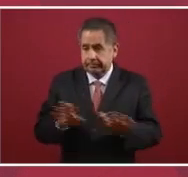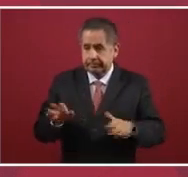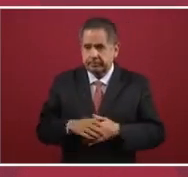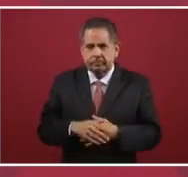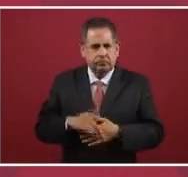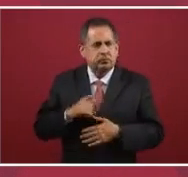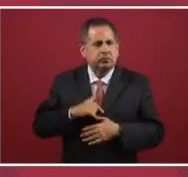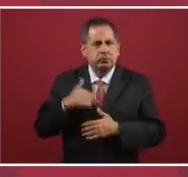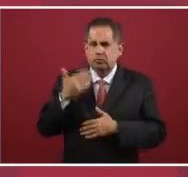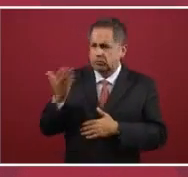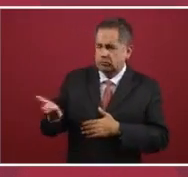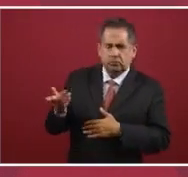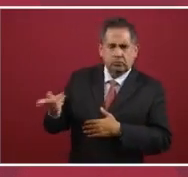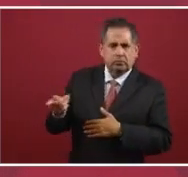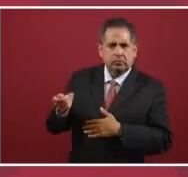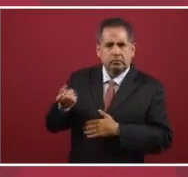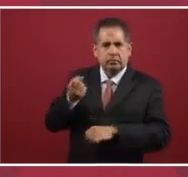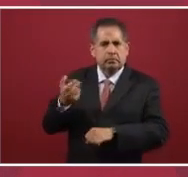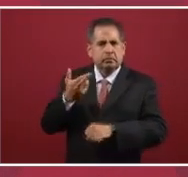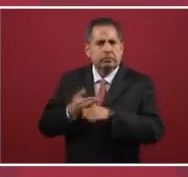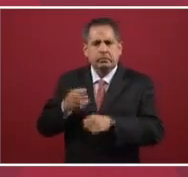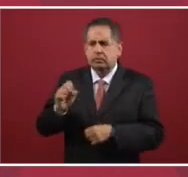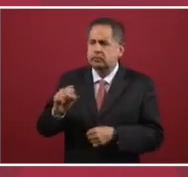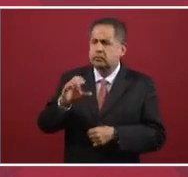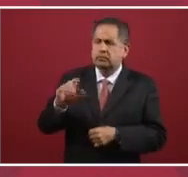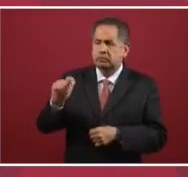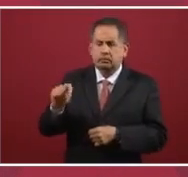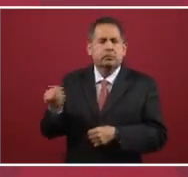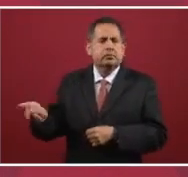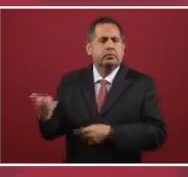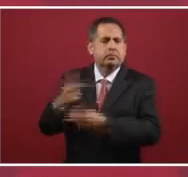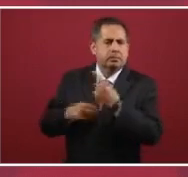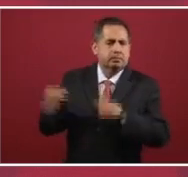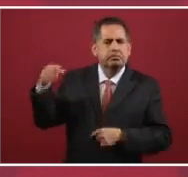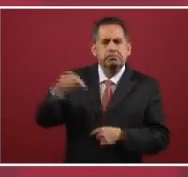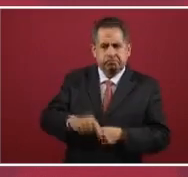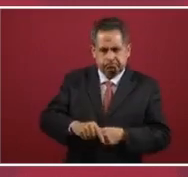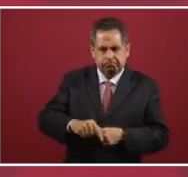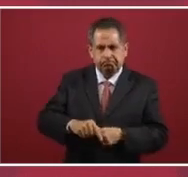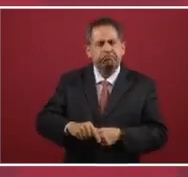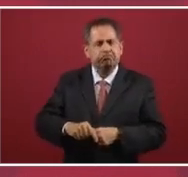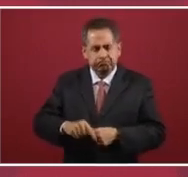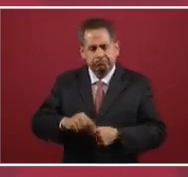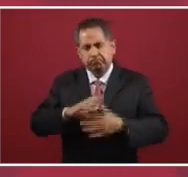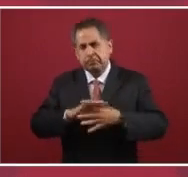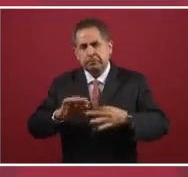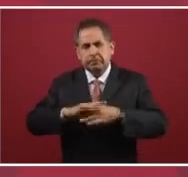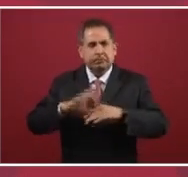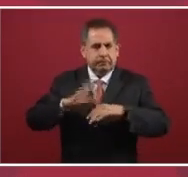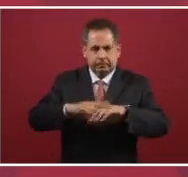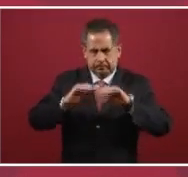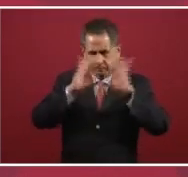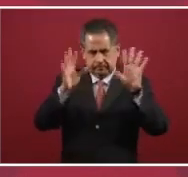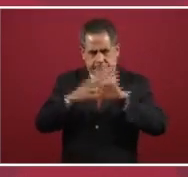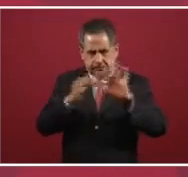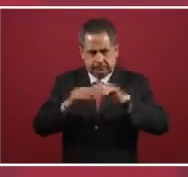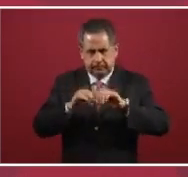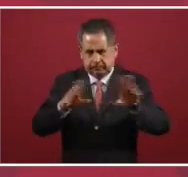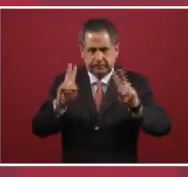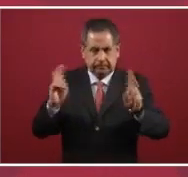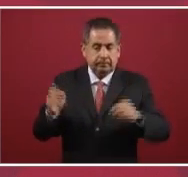le voy a pedir al secretario de Comunicaciones que les amplíe sobre este